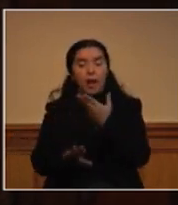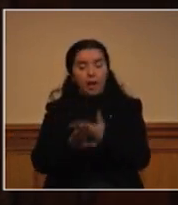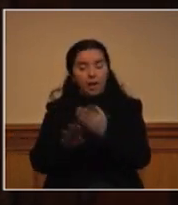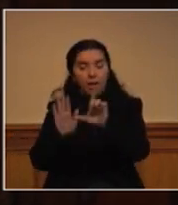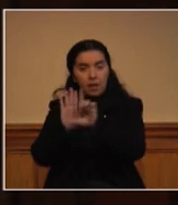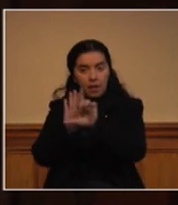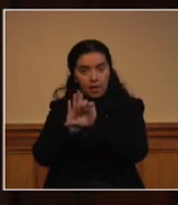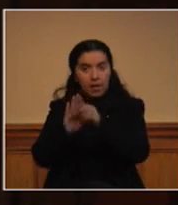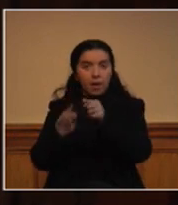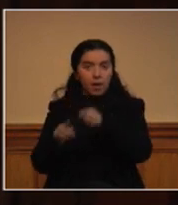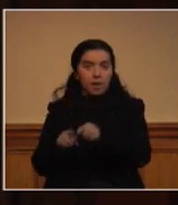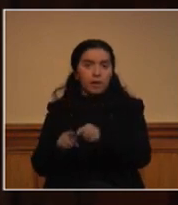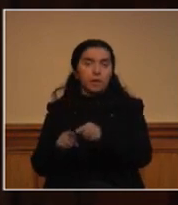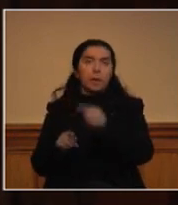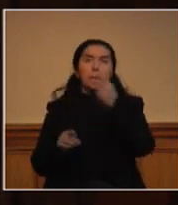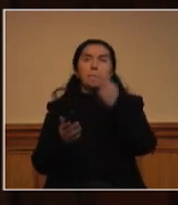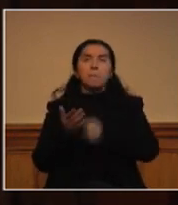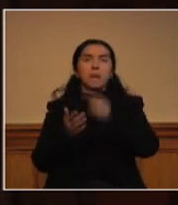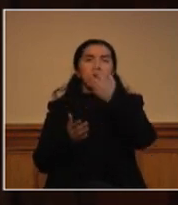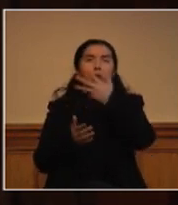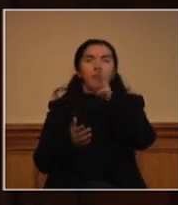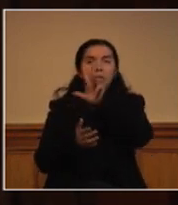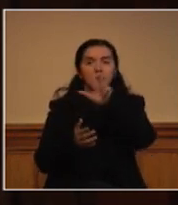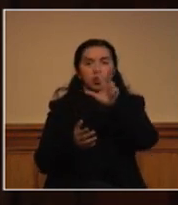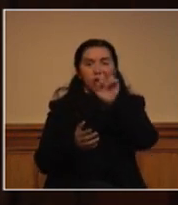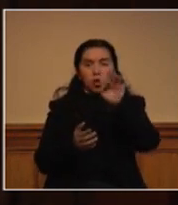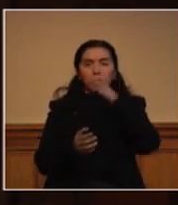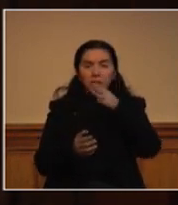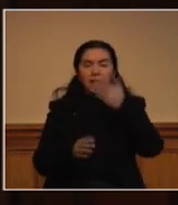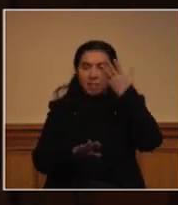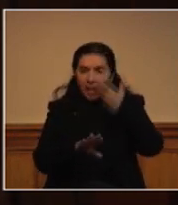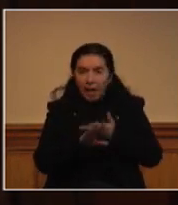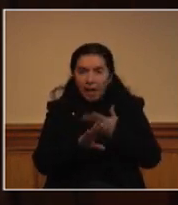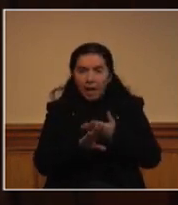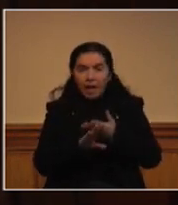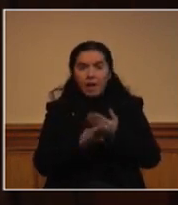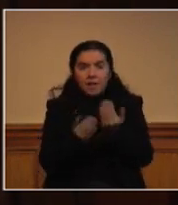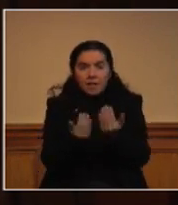desde el 1980, se recogían las necesidades de que todos los alumnos